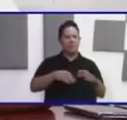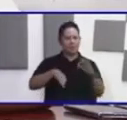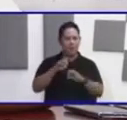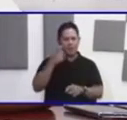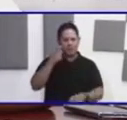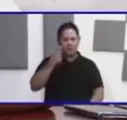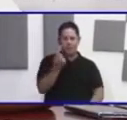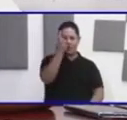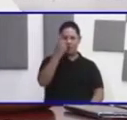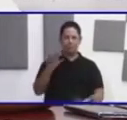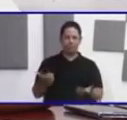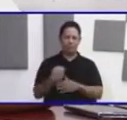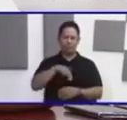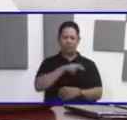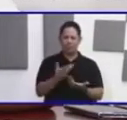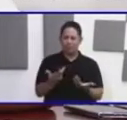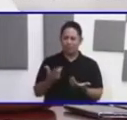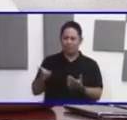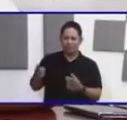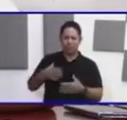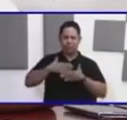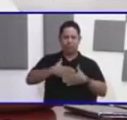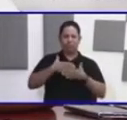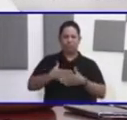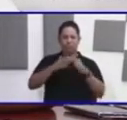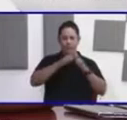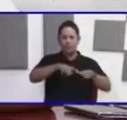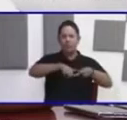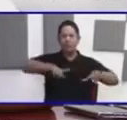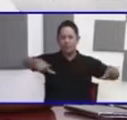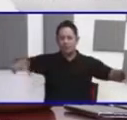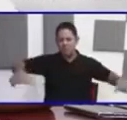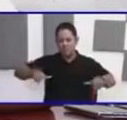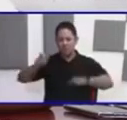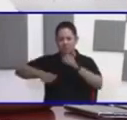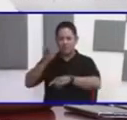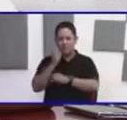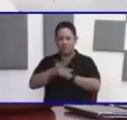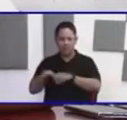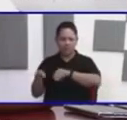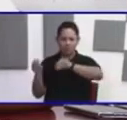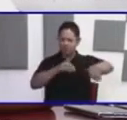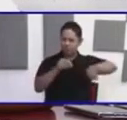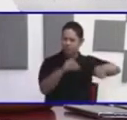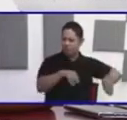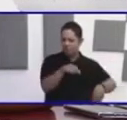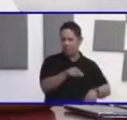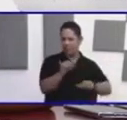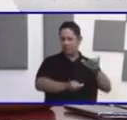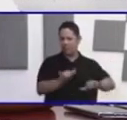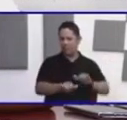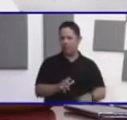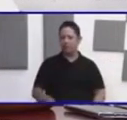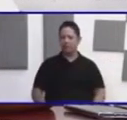y por lo menos garantizar dónde atender a la población. Por primera vez en tantos años vamos a tener una UCI que